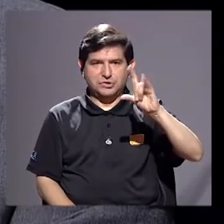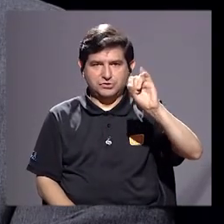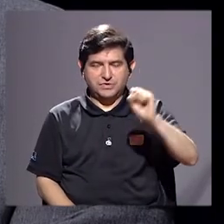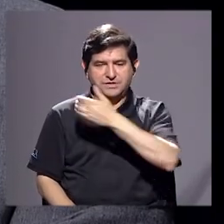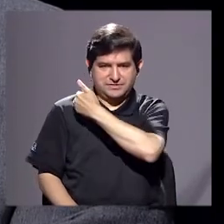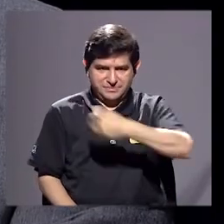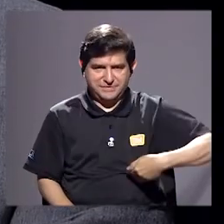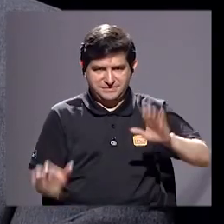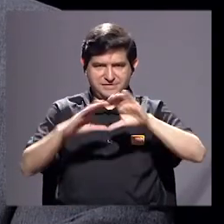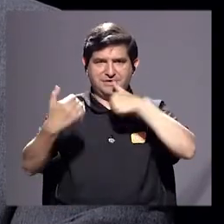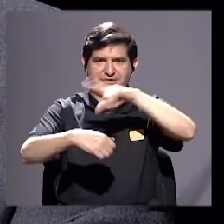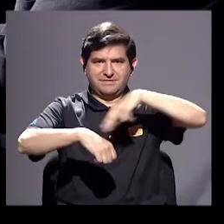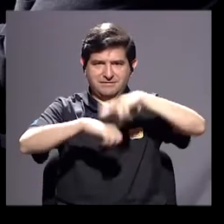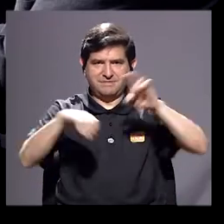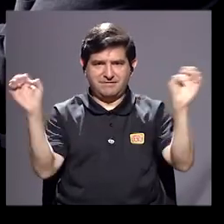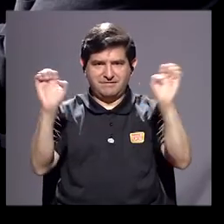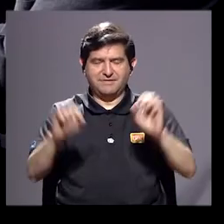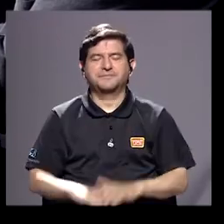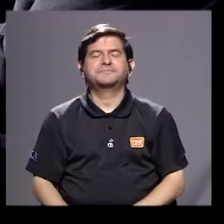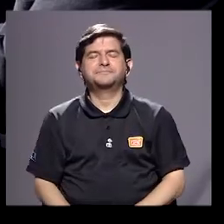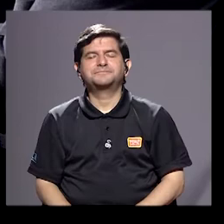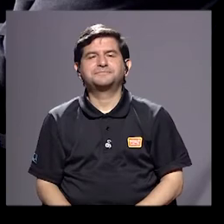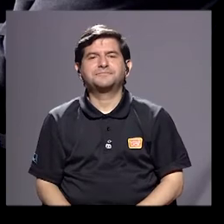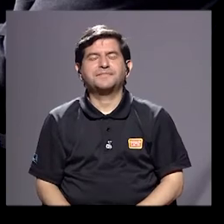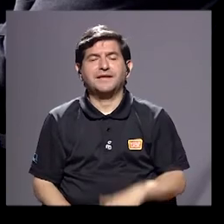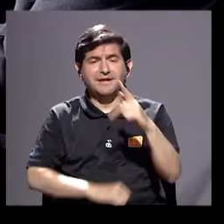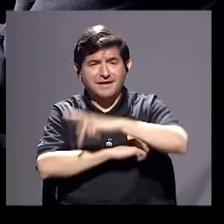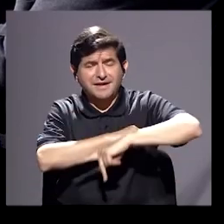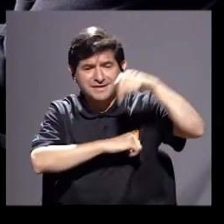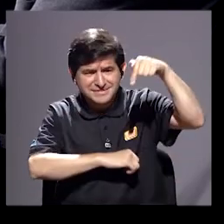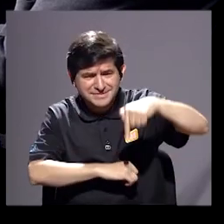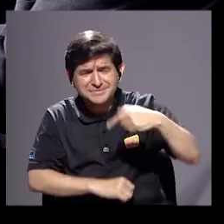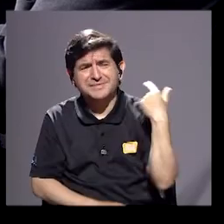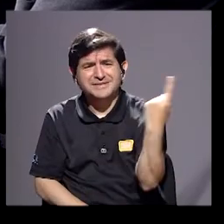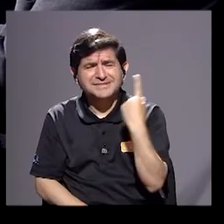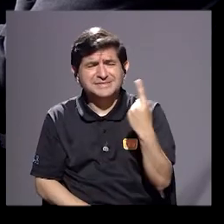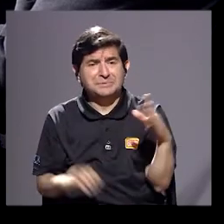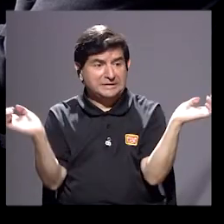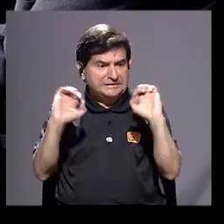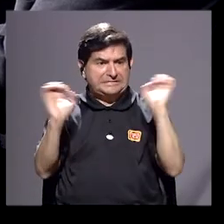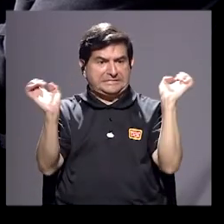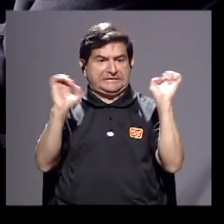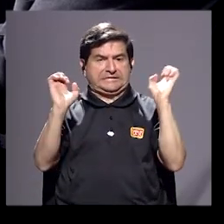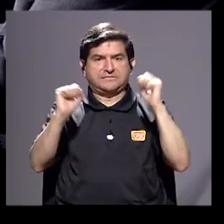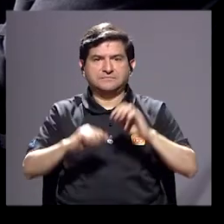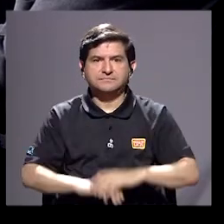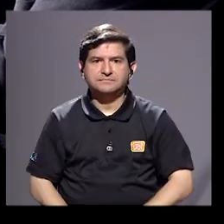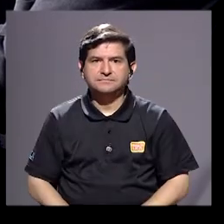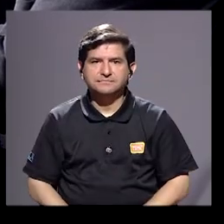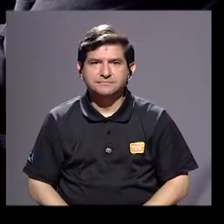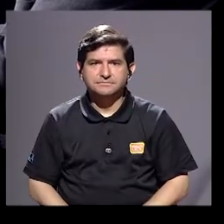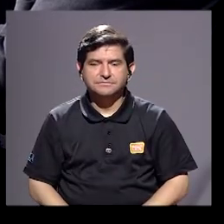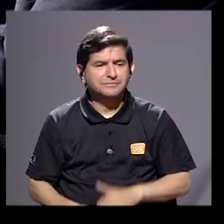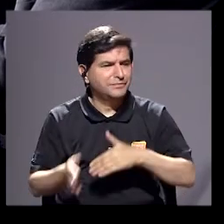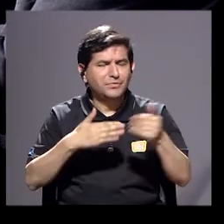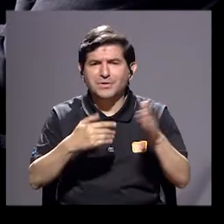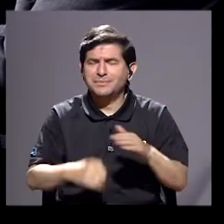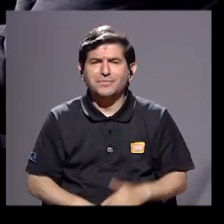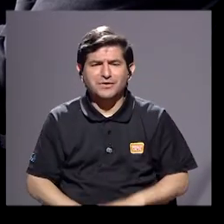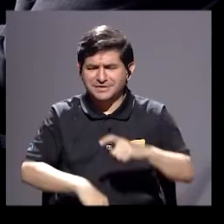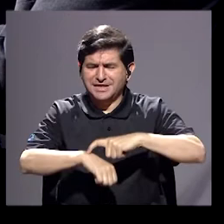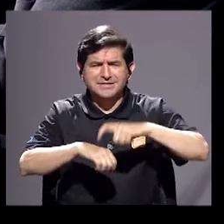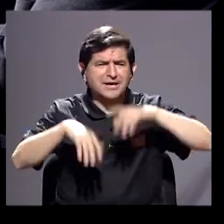presidente de la comisión nacional de emergencia con alexander en nuestro país vive siempre en emergencia para hacer sea verano o invierno